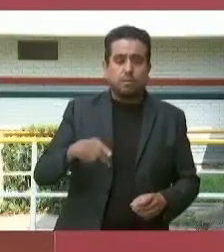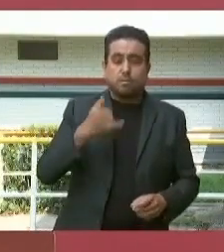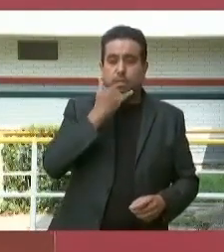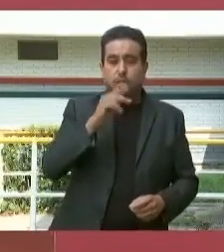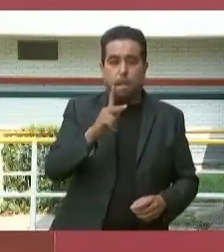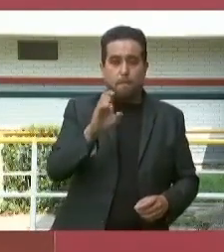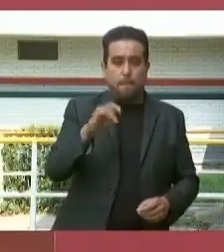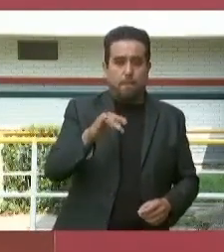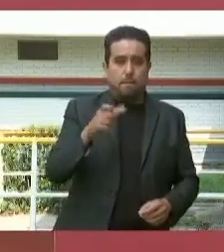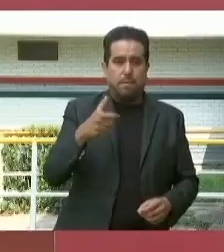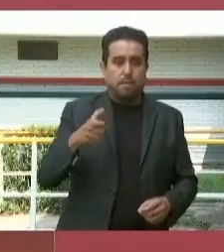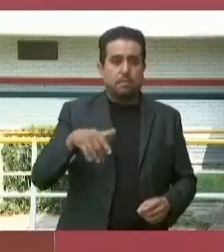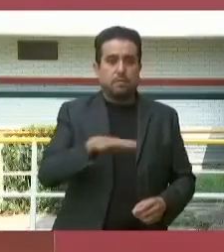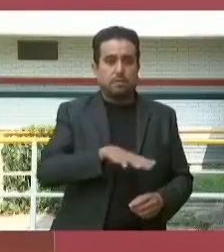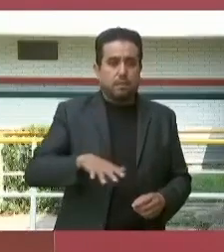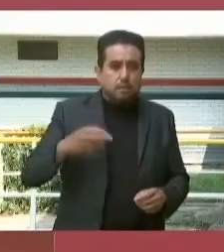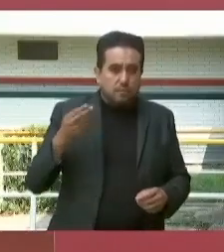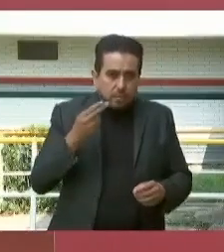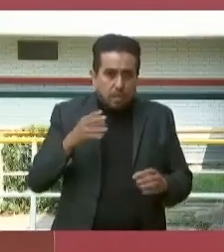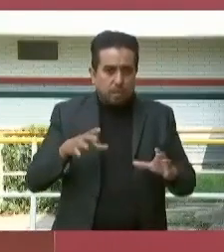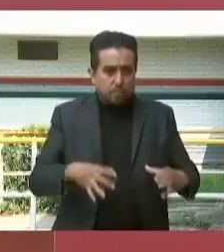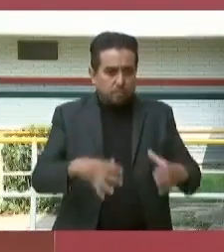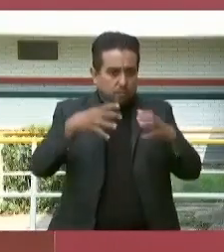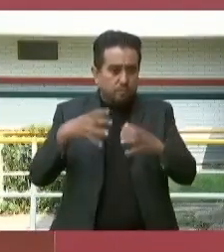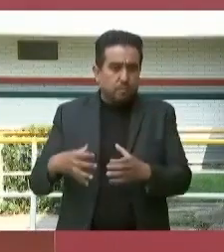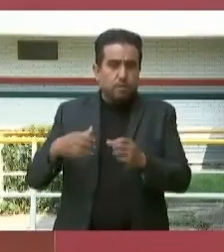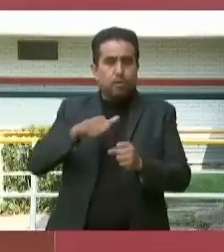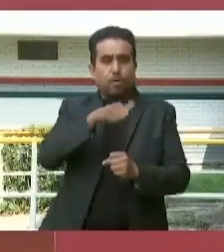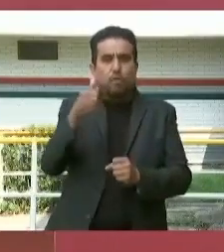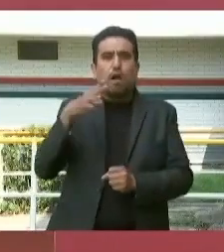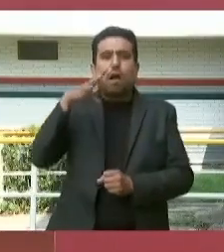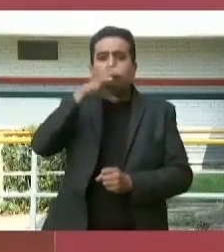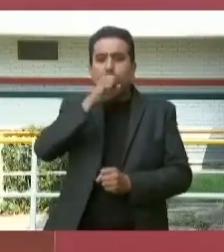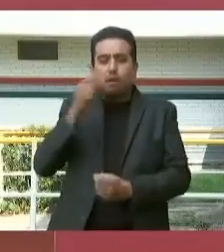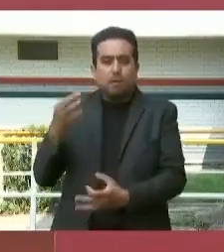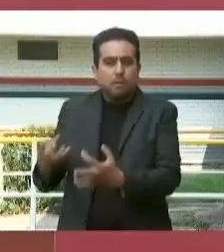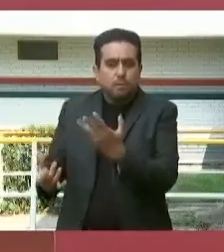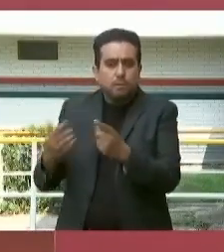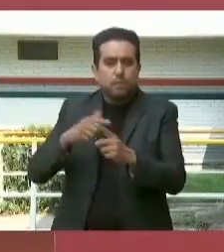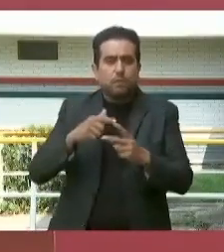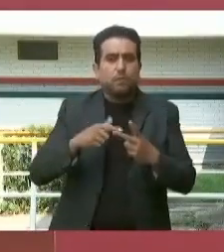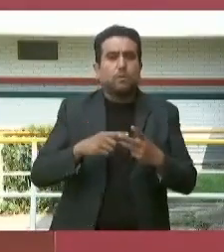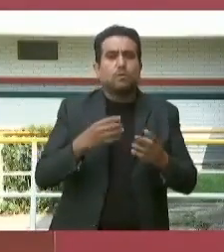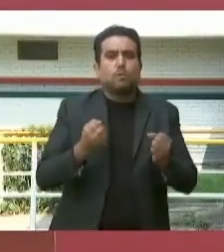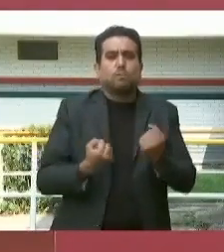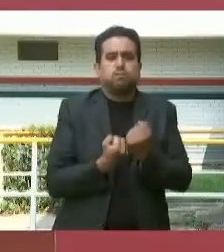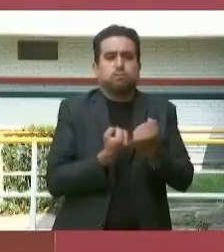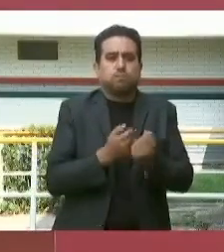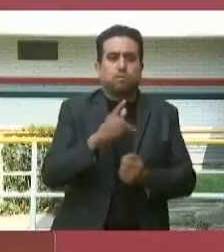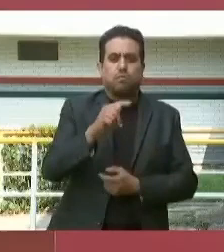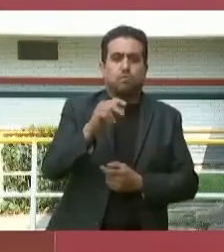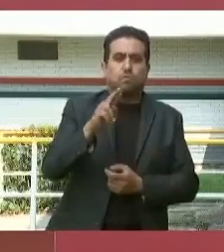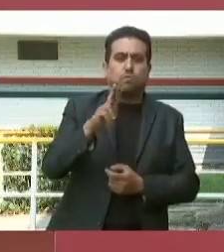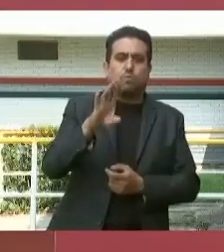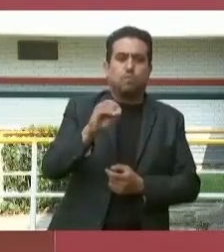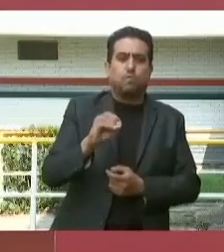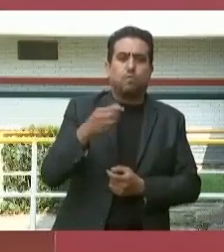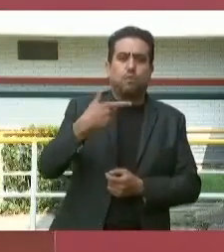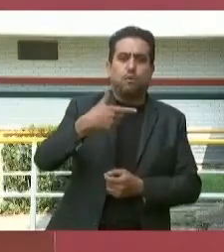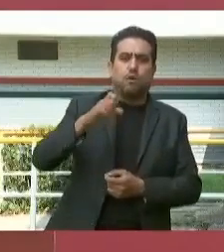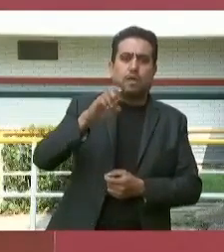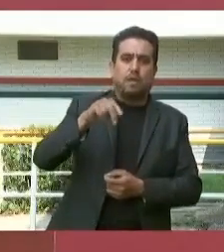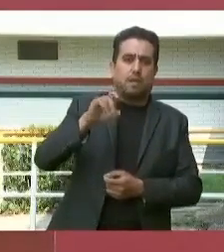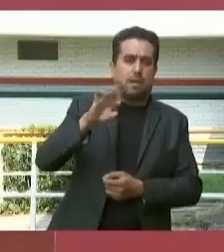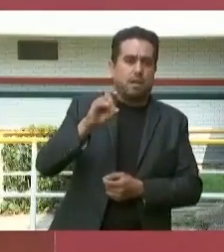trabajadores han estado en la recuperación de ellos calderas y turbogeneradores calderas y turbogeneradores apenas este